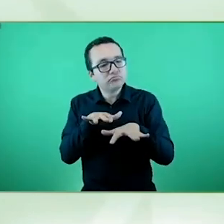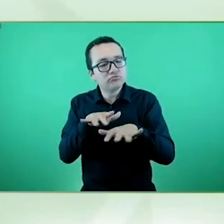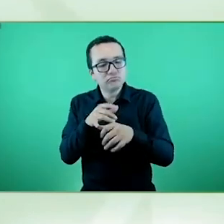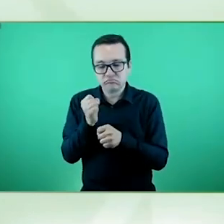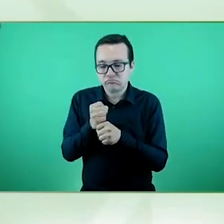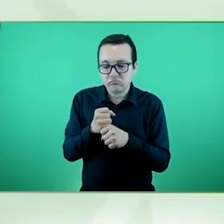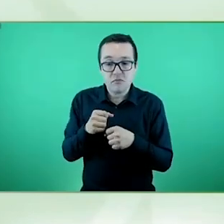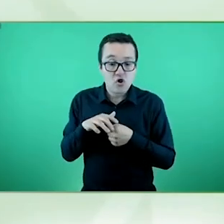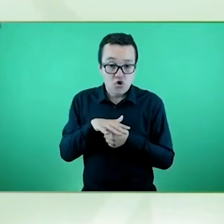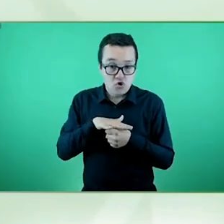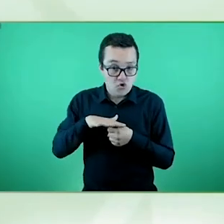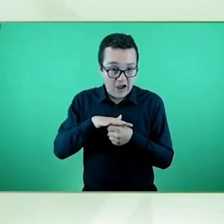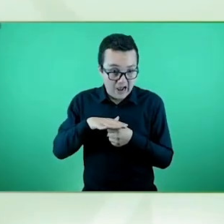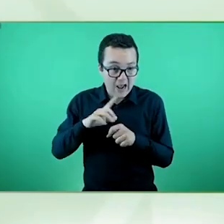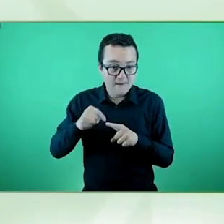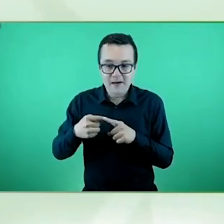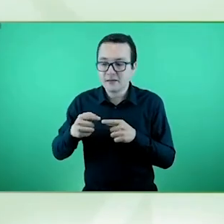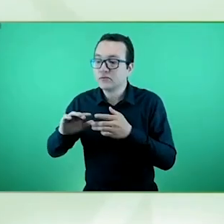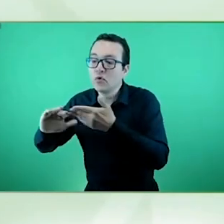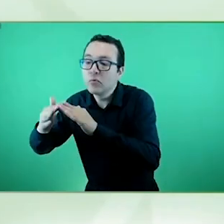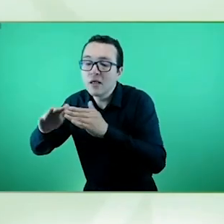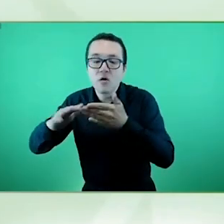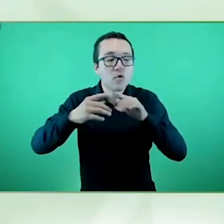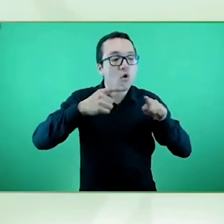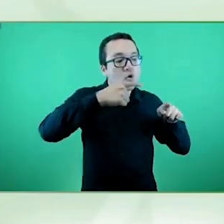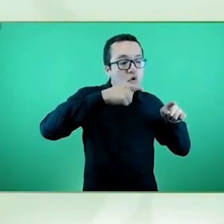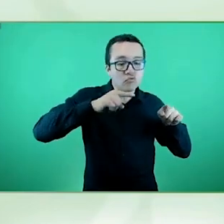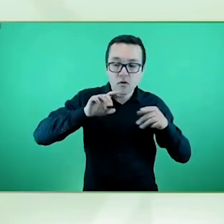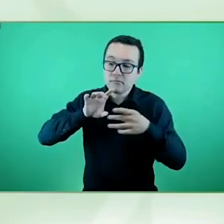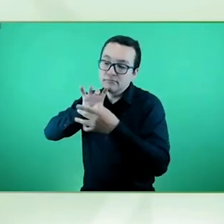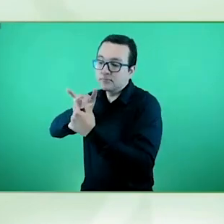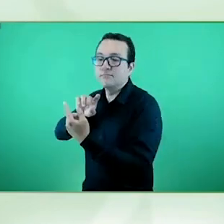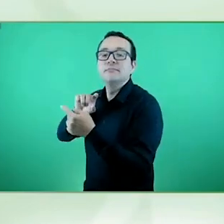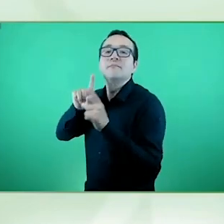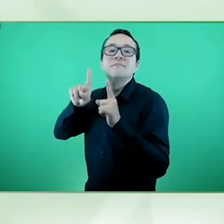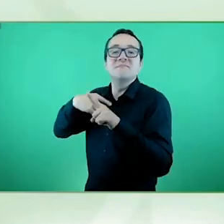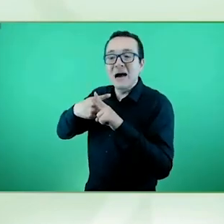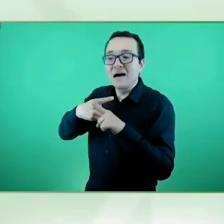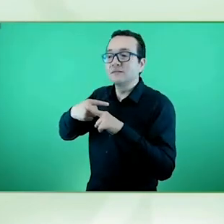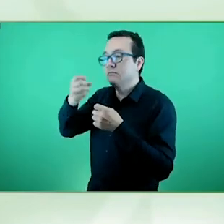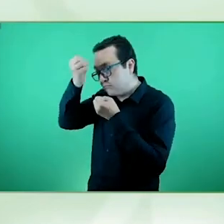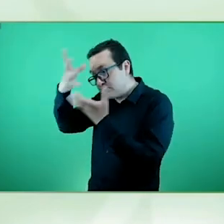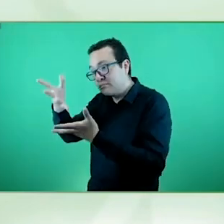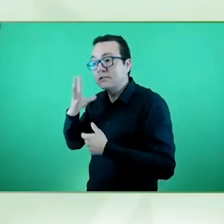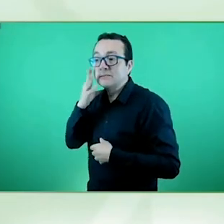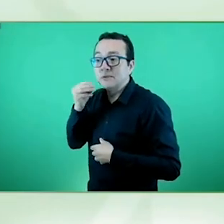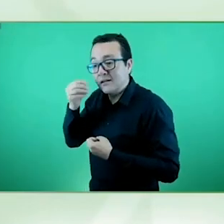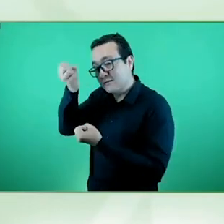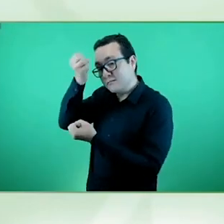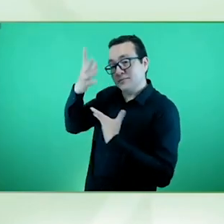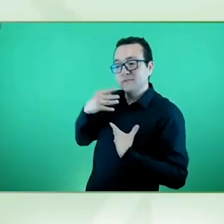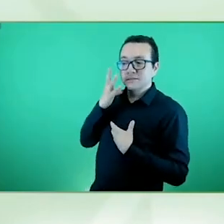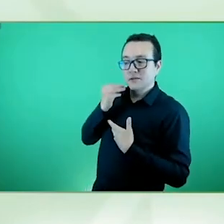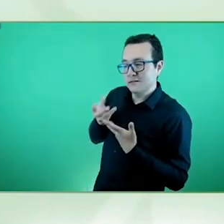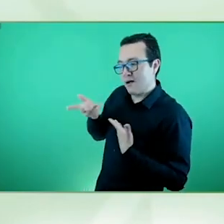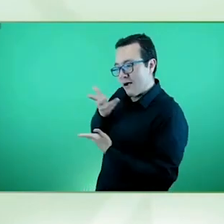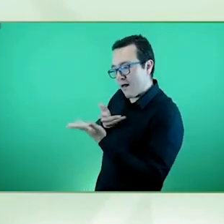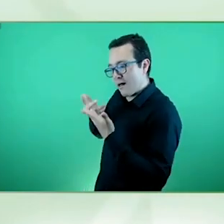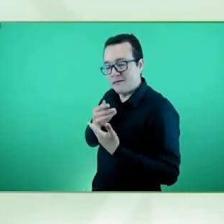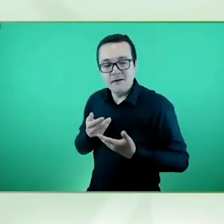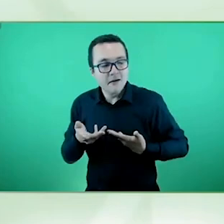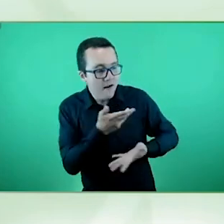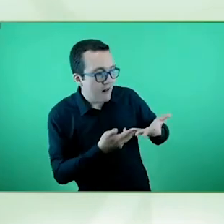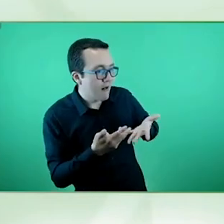los encuentros de intercambio de experiencias, buscando poder visibilizar esta idea, que otros grupos de